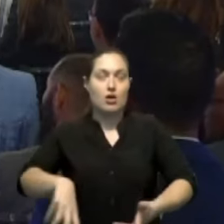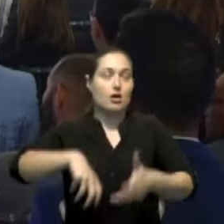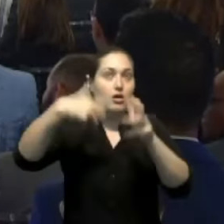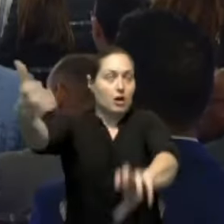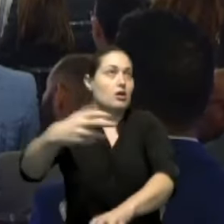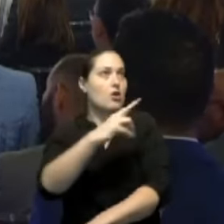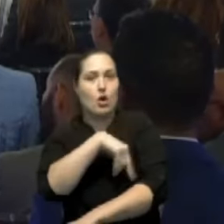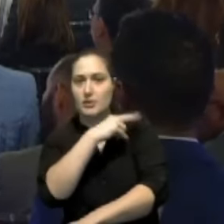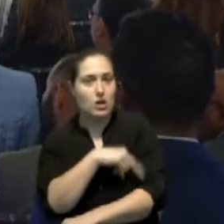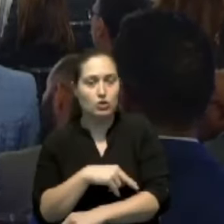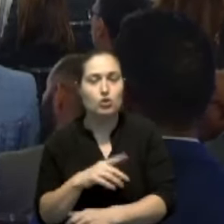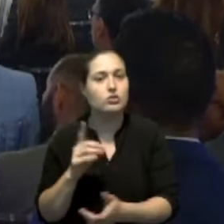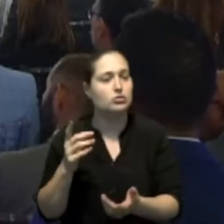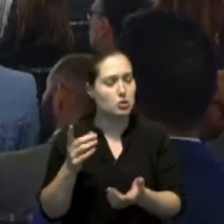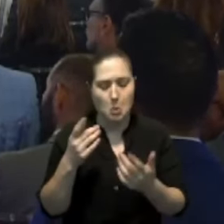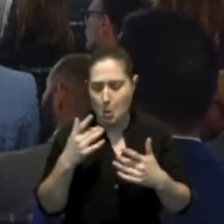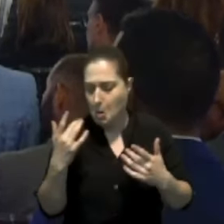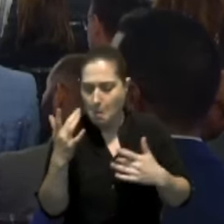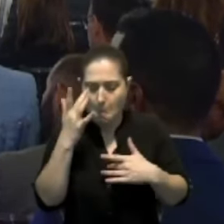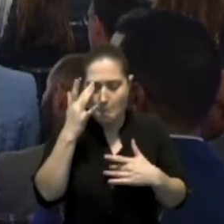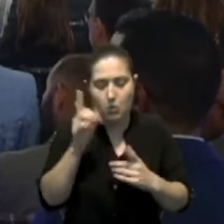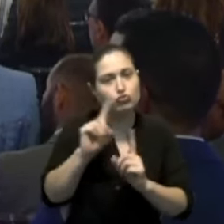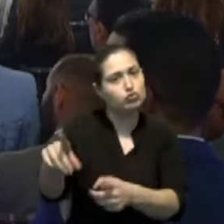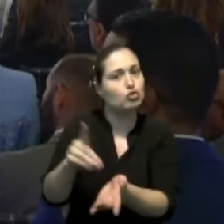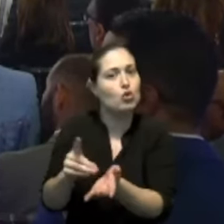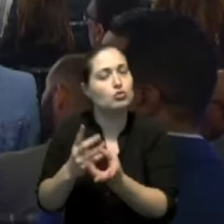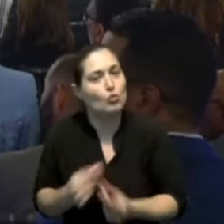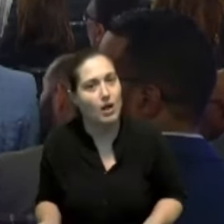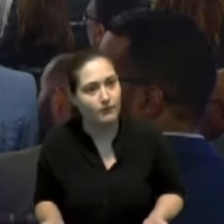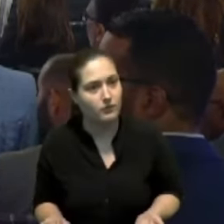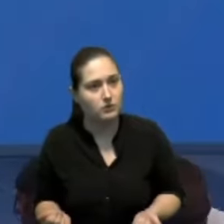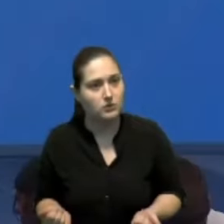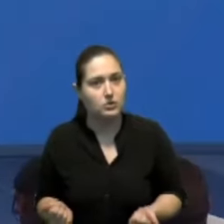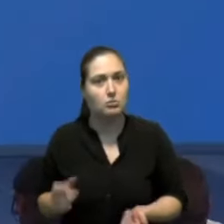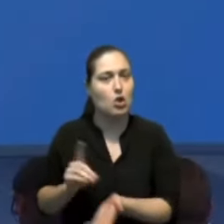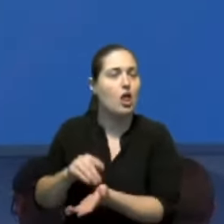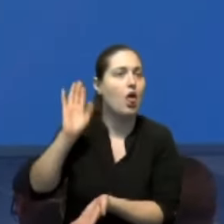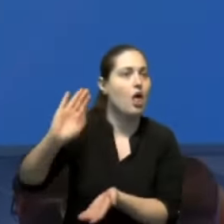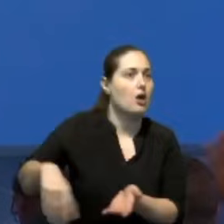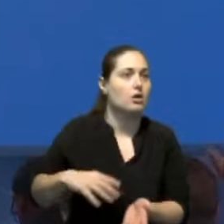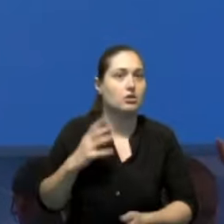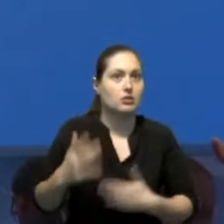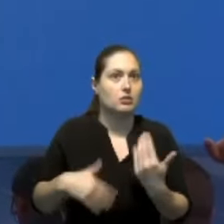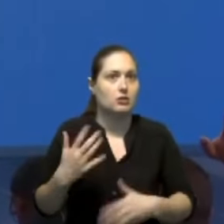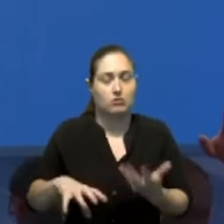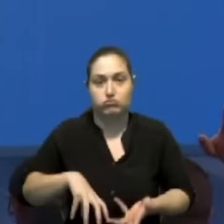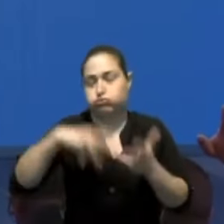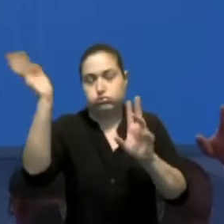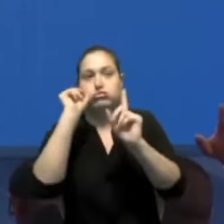y sabemos estamos trabajando y vamos a seguir hemos avanzado y vamos a seguir avanzando